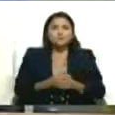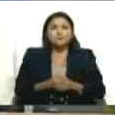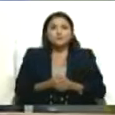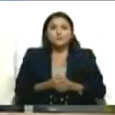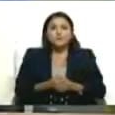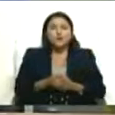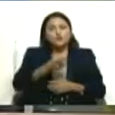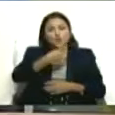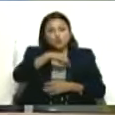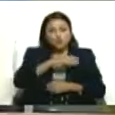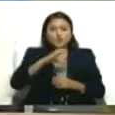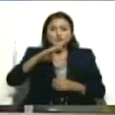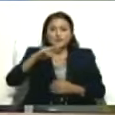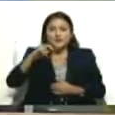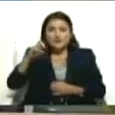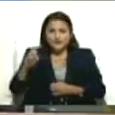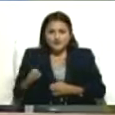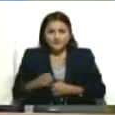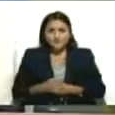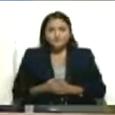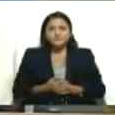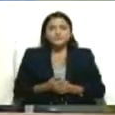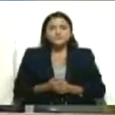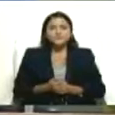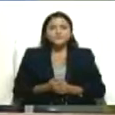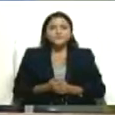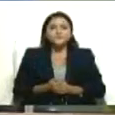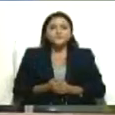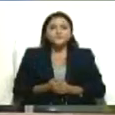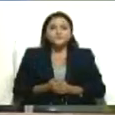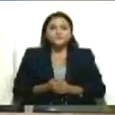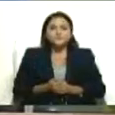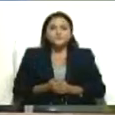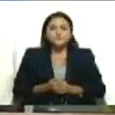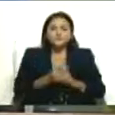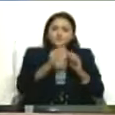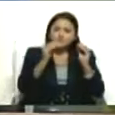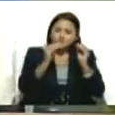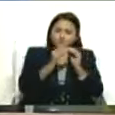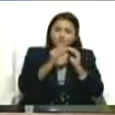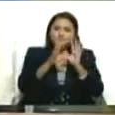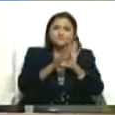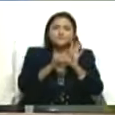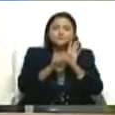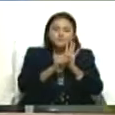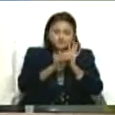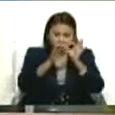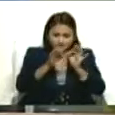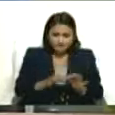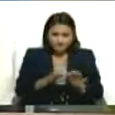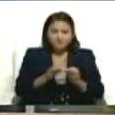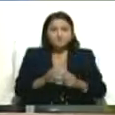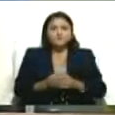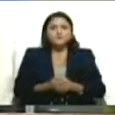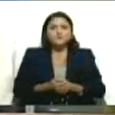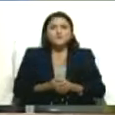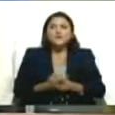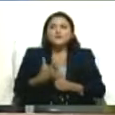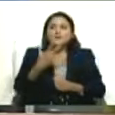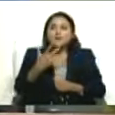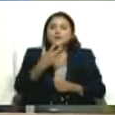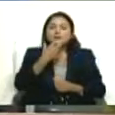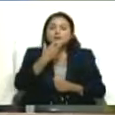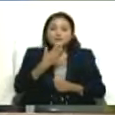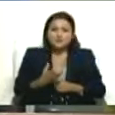cinco poderes de la República Bolivariana de Venezuela, siempre apegado al hilo constitucional. El 3 de